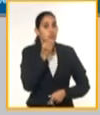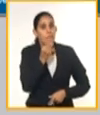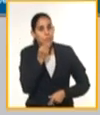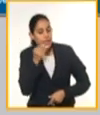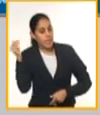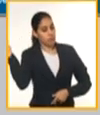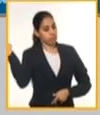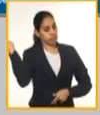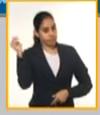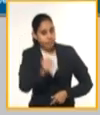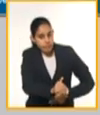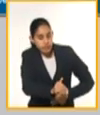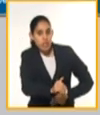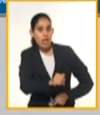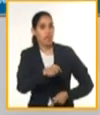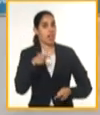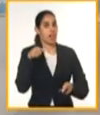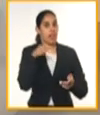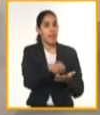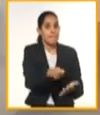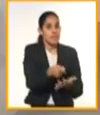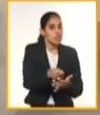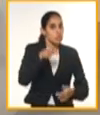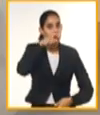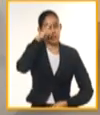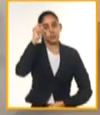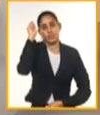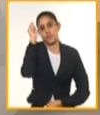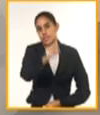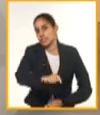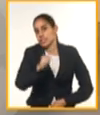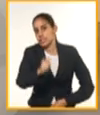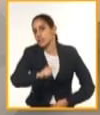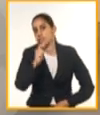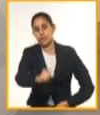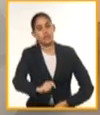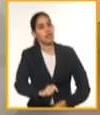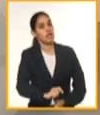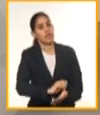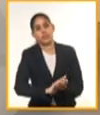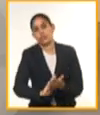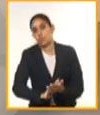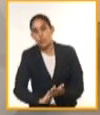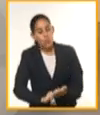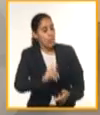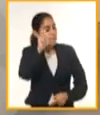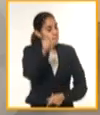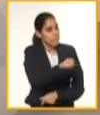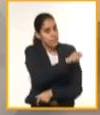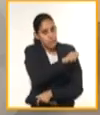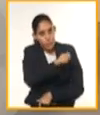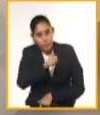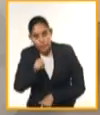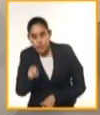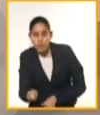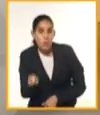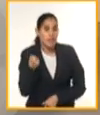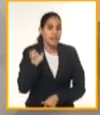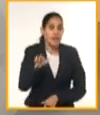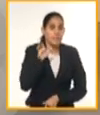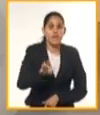a tratar de imponer ni con esos elementos, ni incluso reclamando lo que ahora tú no